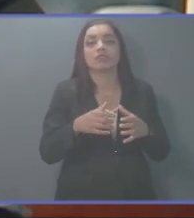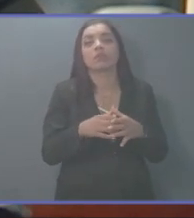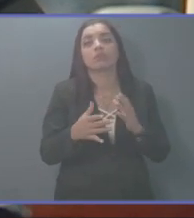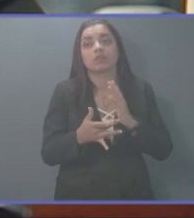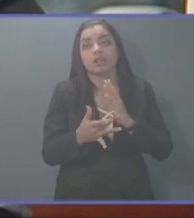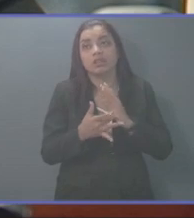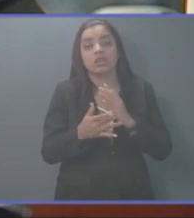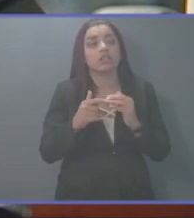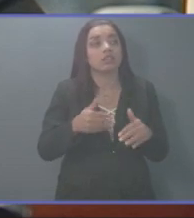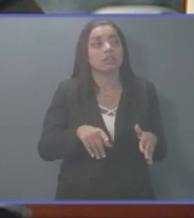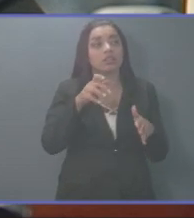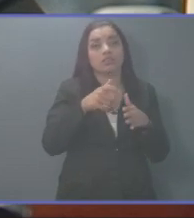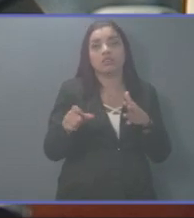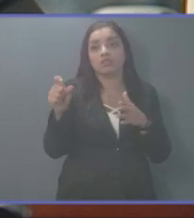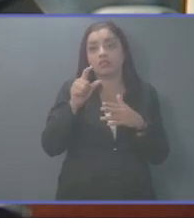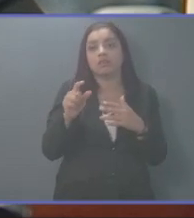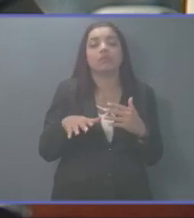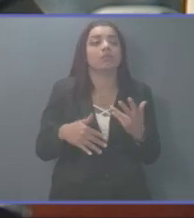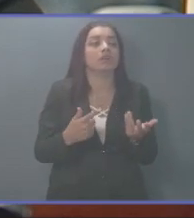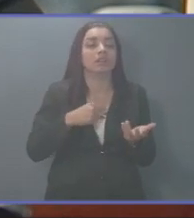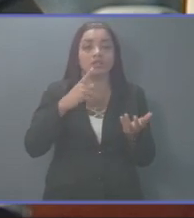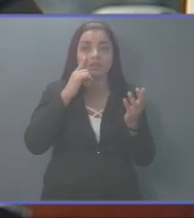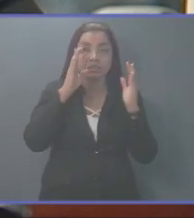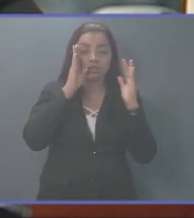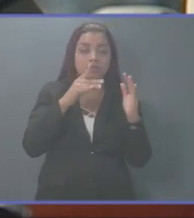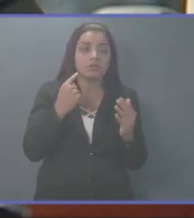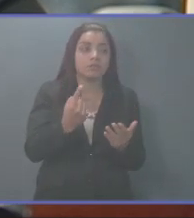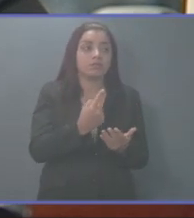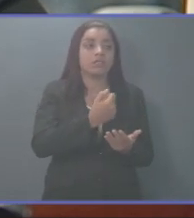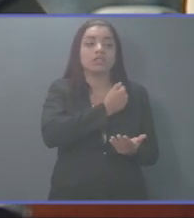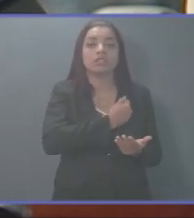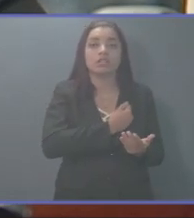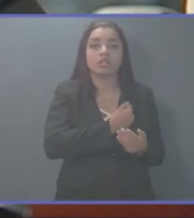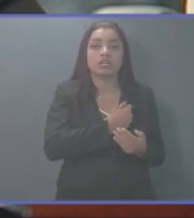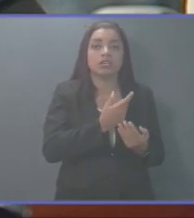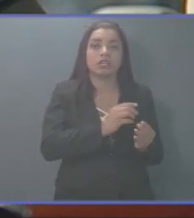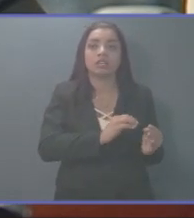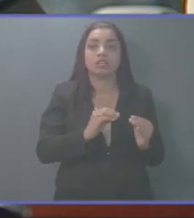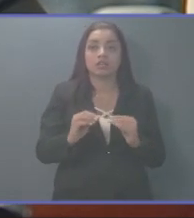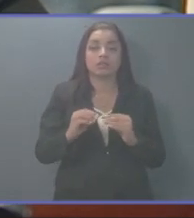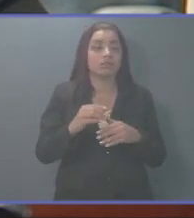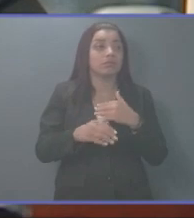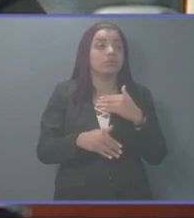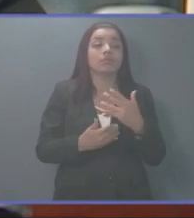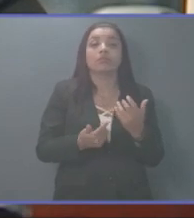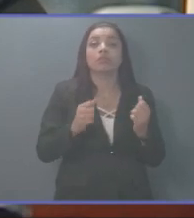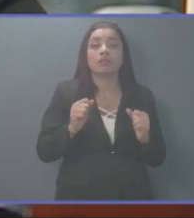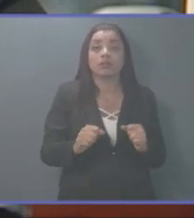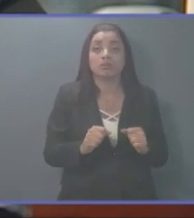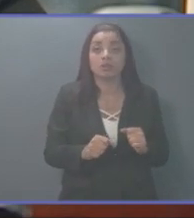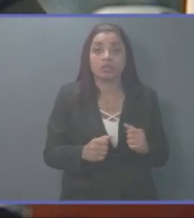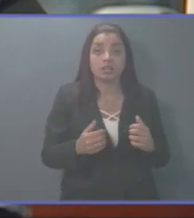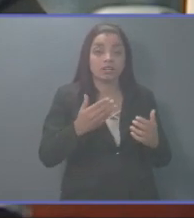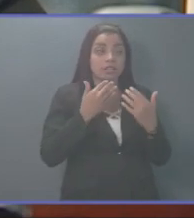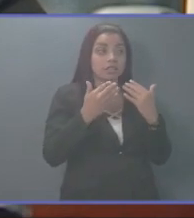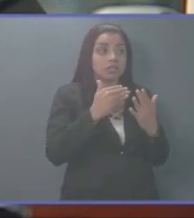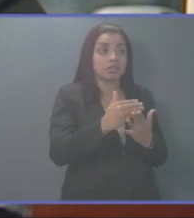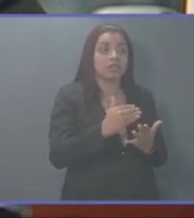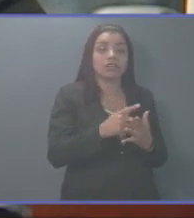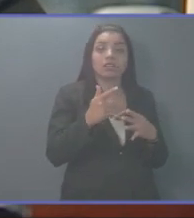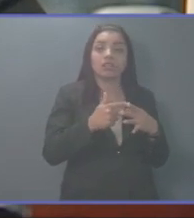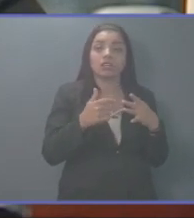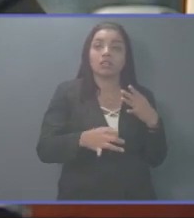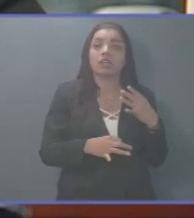Técnica Interinstitucional para la Atención y Protección de las Personas en Condición de Desplazamiento Forzado Interno, a la que podrá denominarse en esta